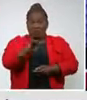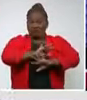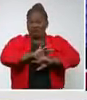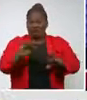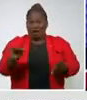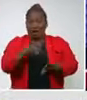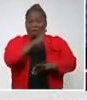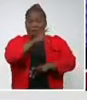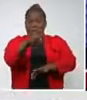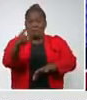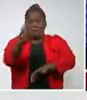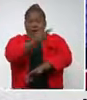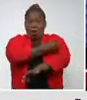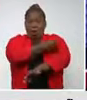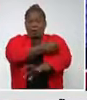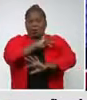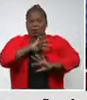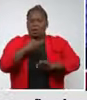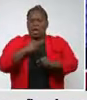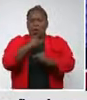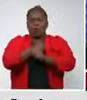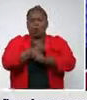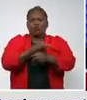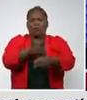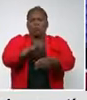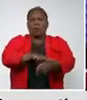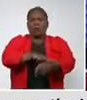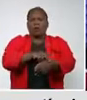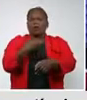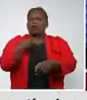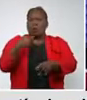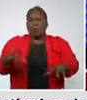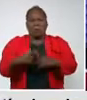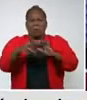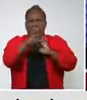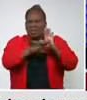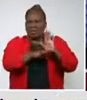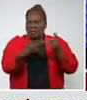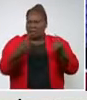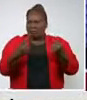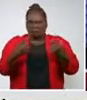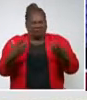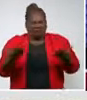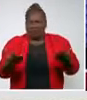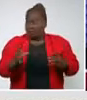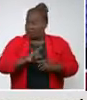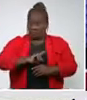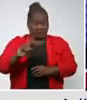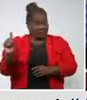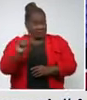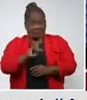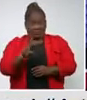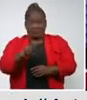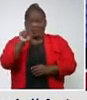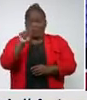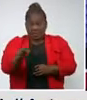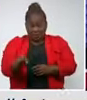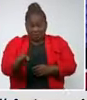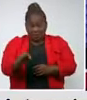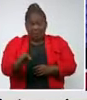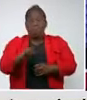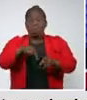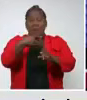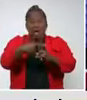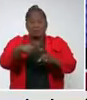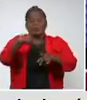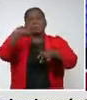estoy utilizando esto, ya no tengo que cumplir las otras medidas aquí en la casa. Esto no quita el resto de las medidas,